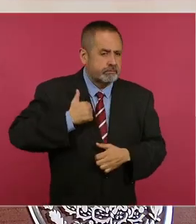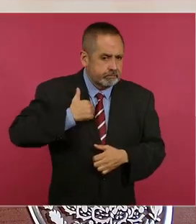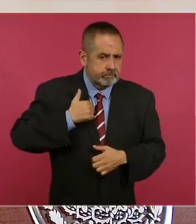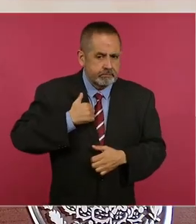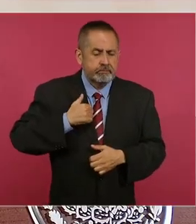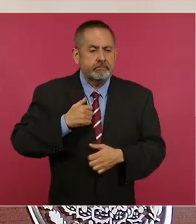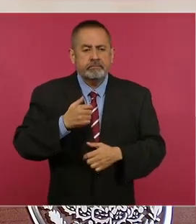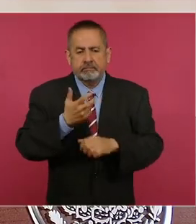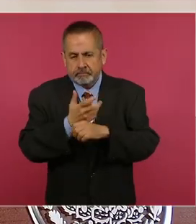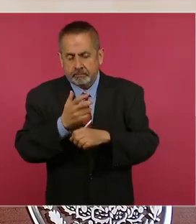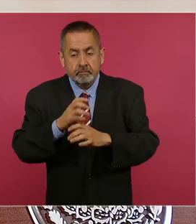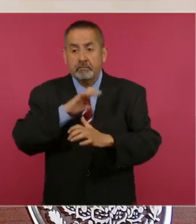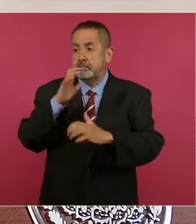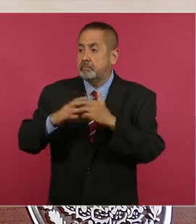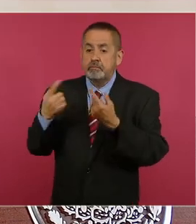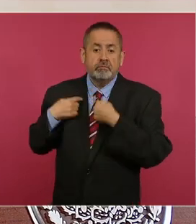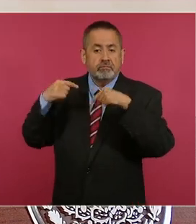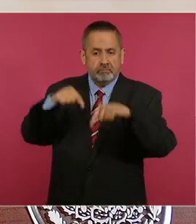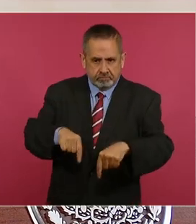cuando regrese